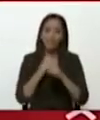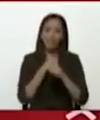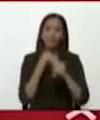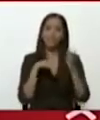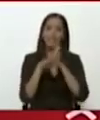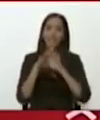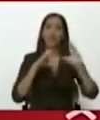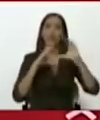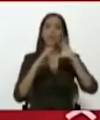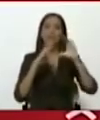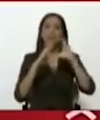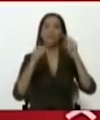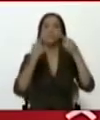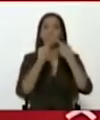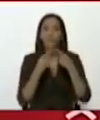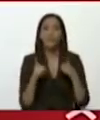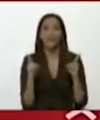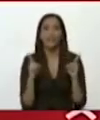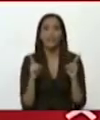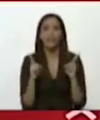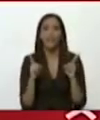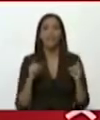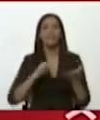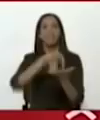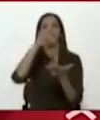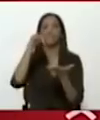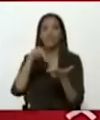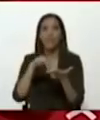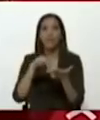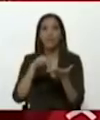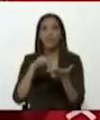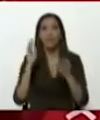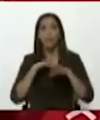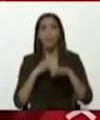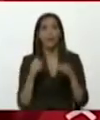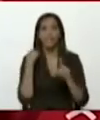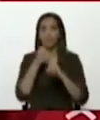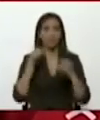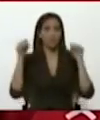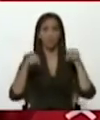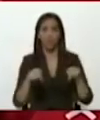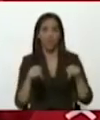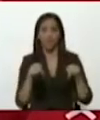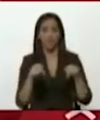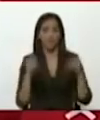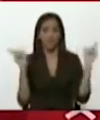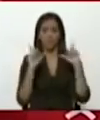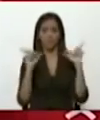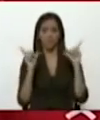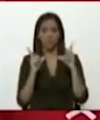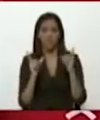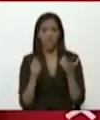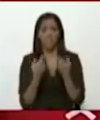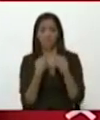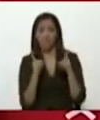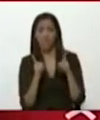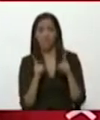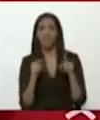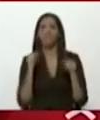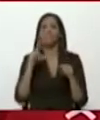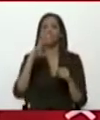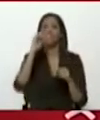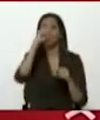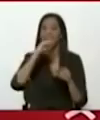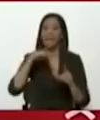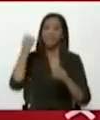comunicadores alternativos. Muy bien. A nivel nacional. Porque esta lucha no es de ahorita, los medios alternativos. Esta lucha tiene más de 30 años, señores. Claro.